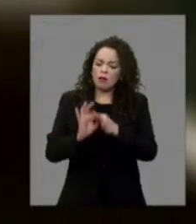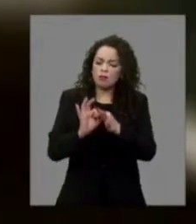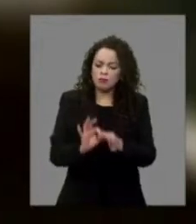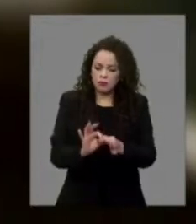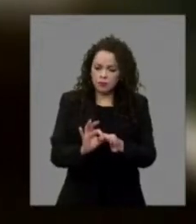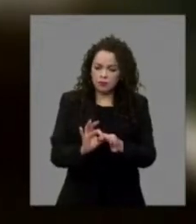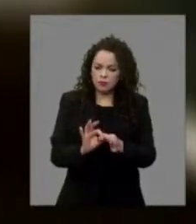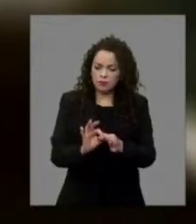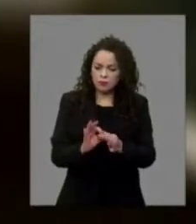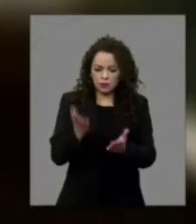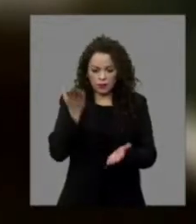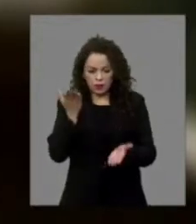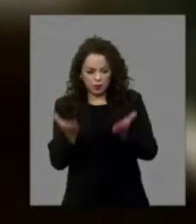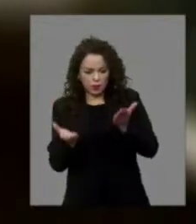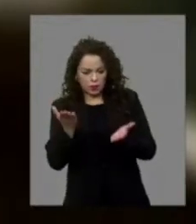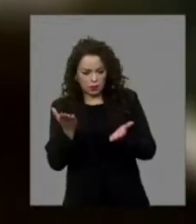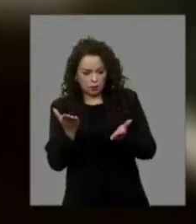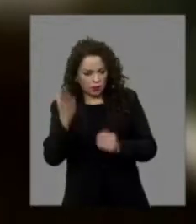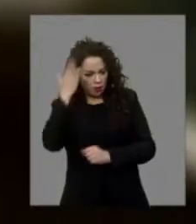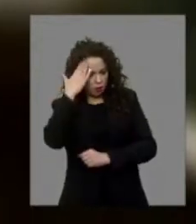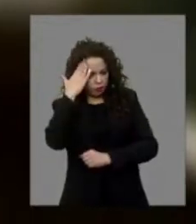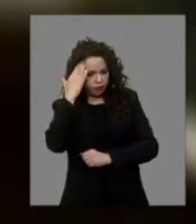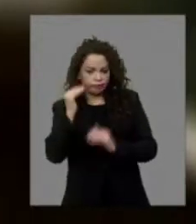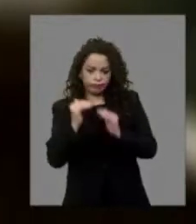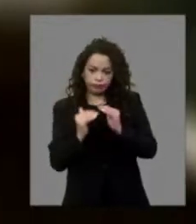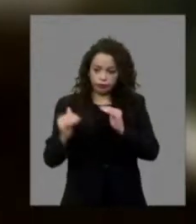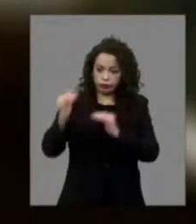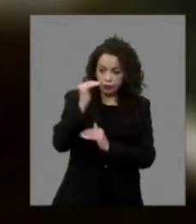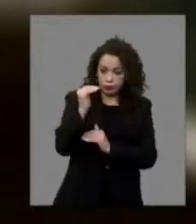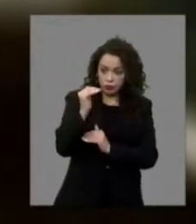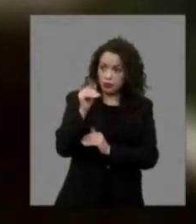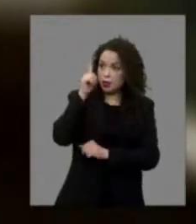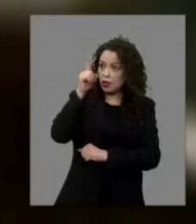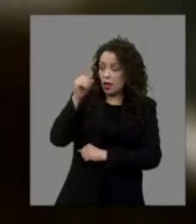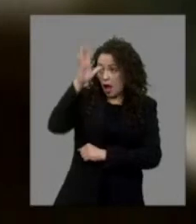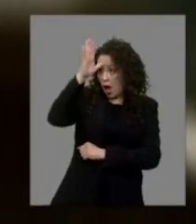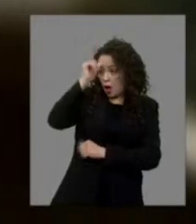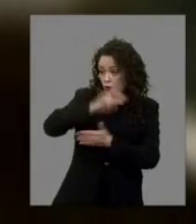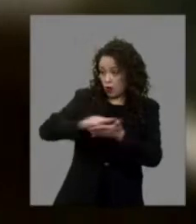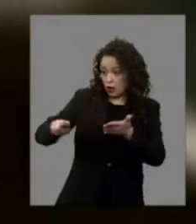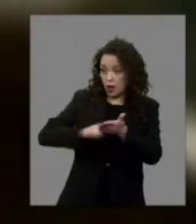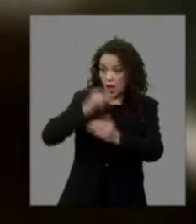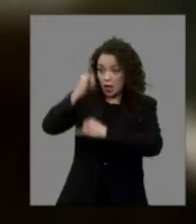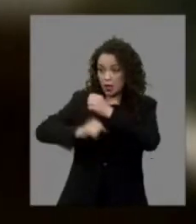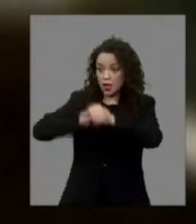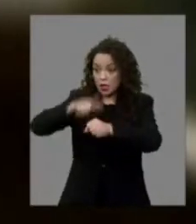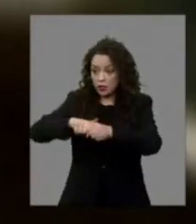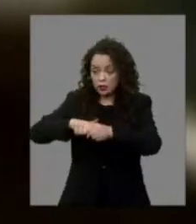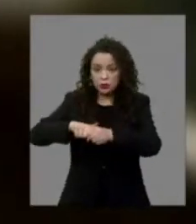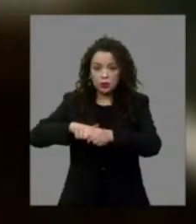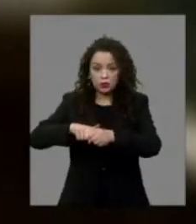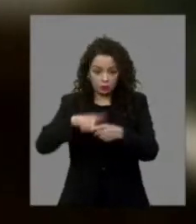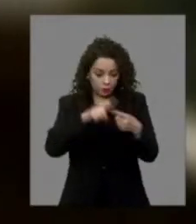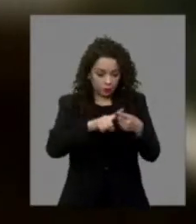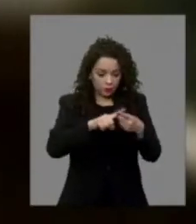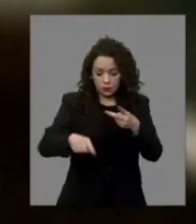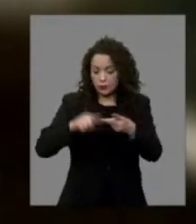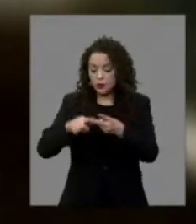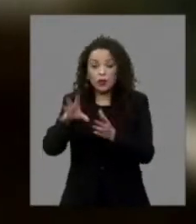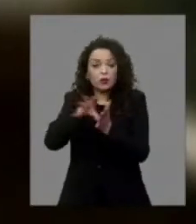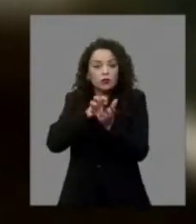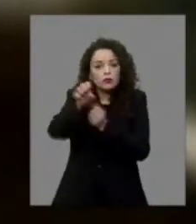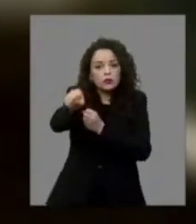tratados internacionales y nuestra Constitución. Ese fue el primer tema, y de eso se